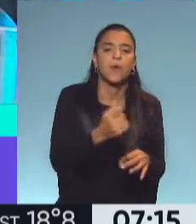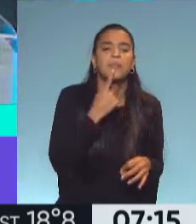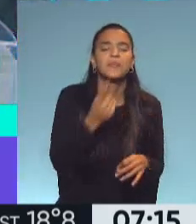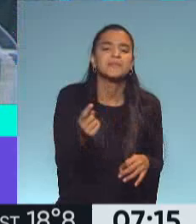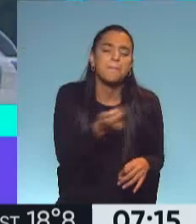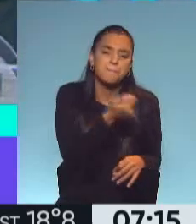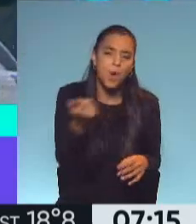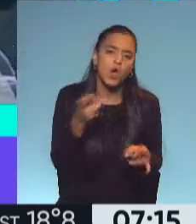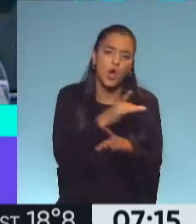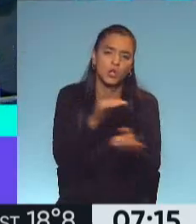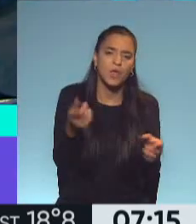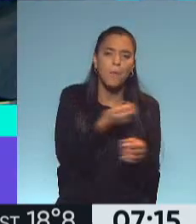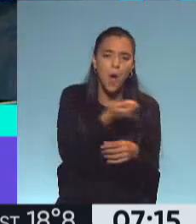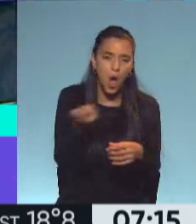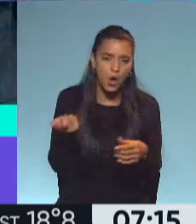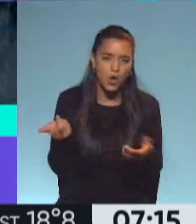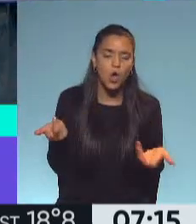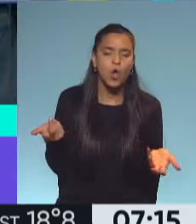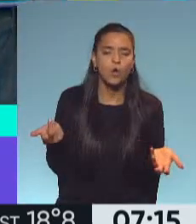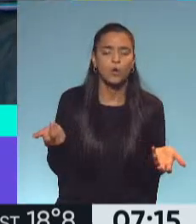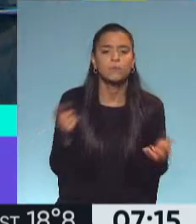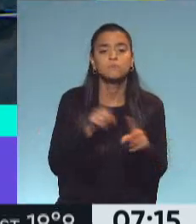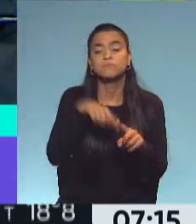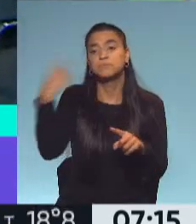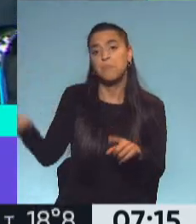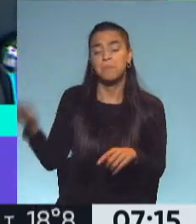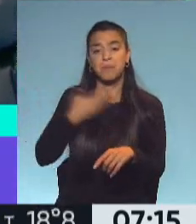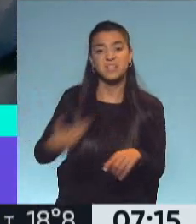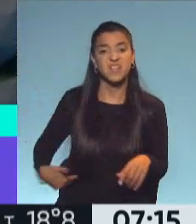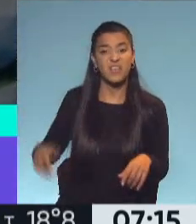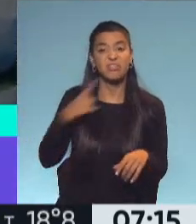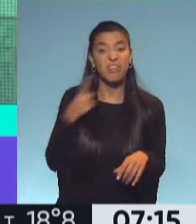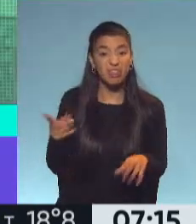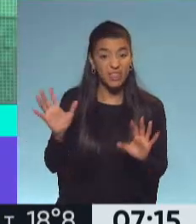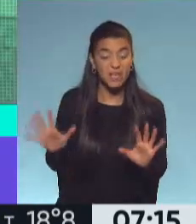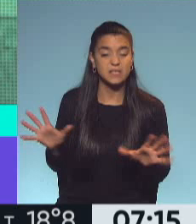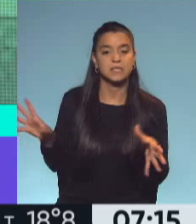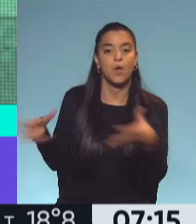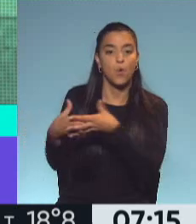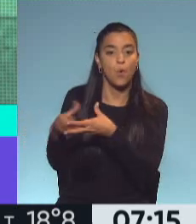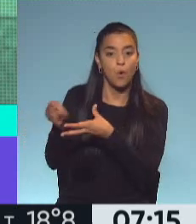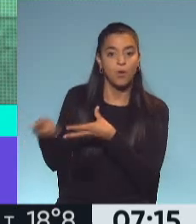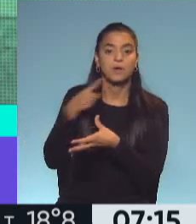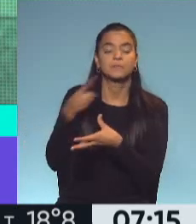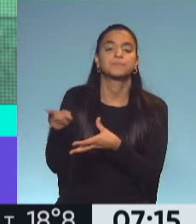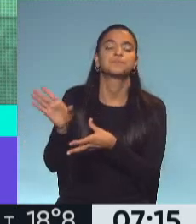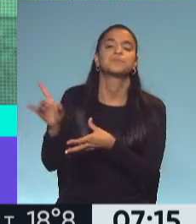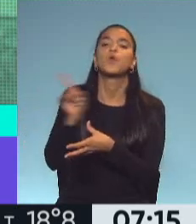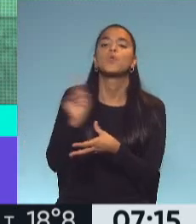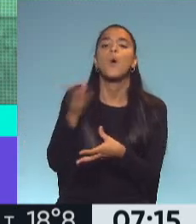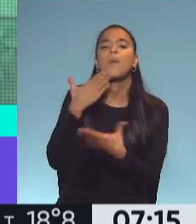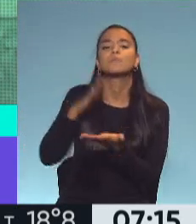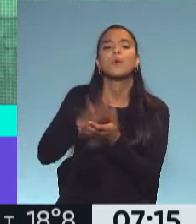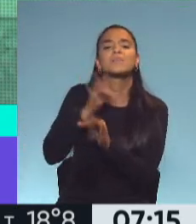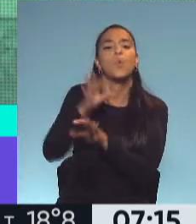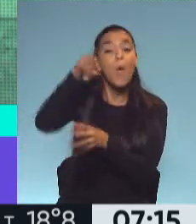ínfimo los contagios en el ámbito escolar, y del lado del presidente manifestaban de que no estábamos hablando del